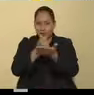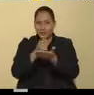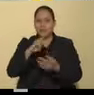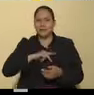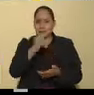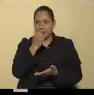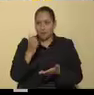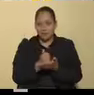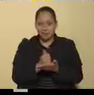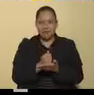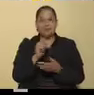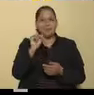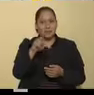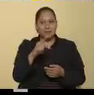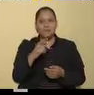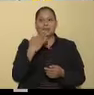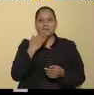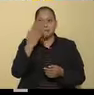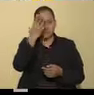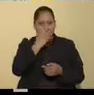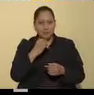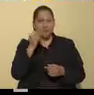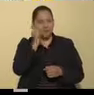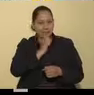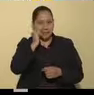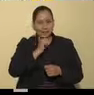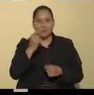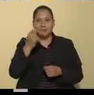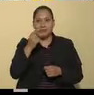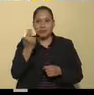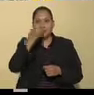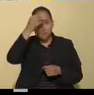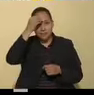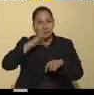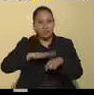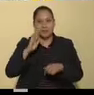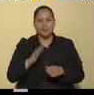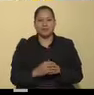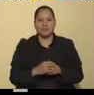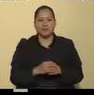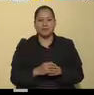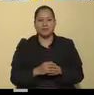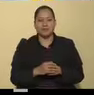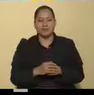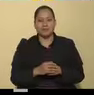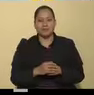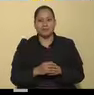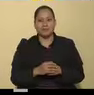mi ciudad, es bien bonita, hay que aprender más.